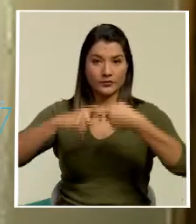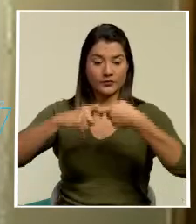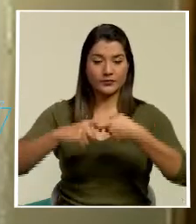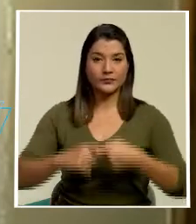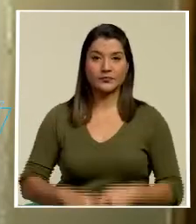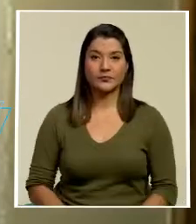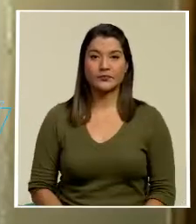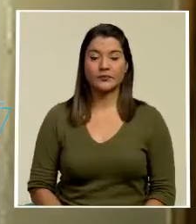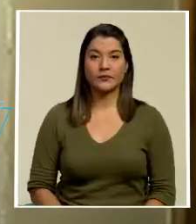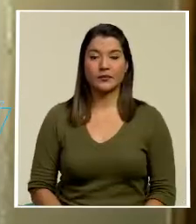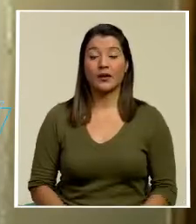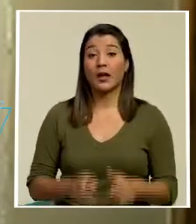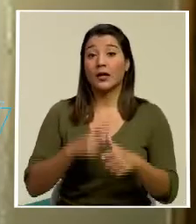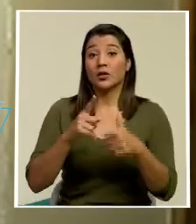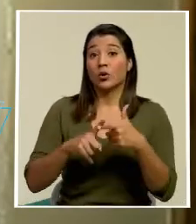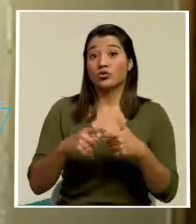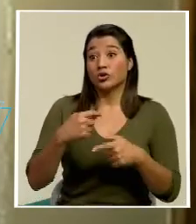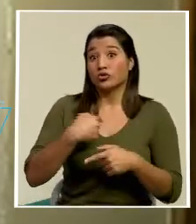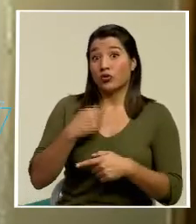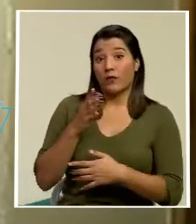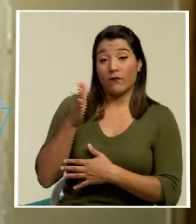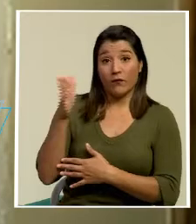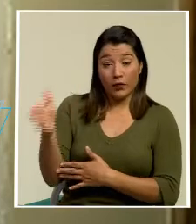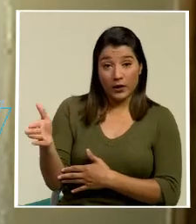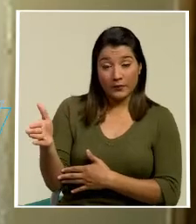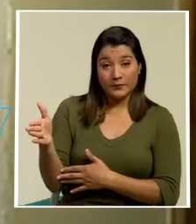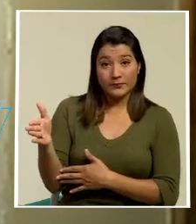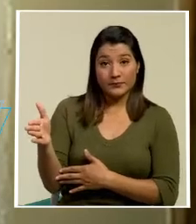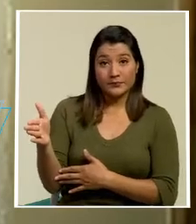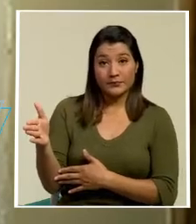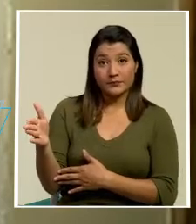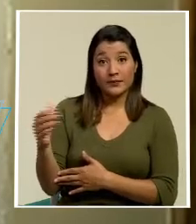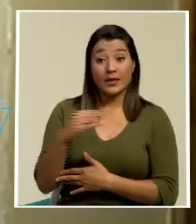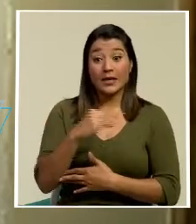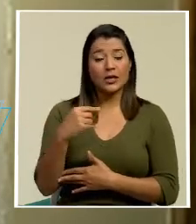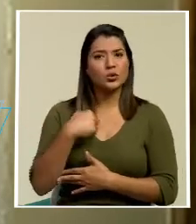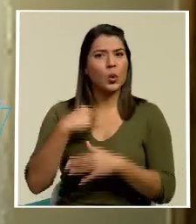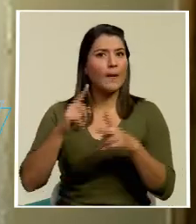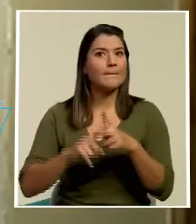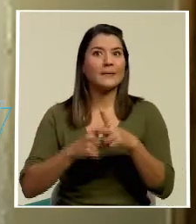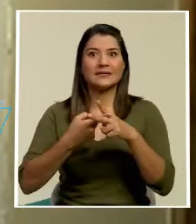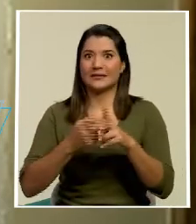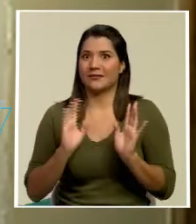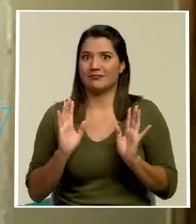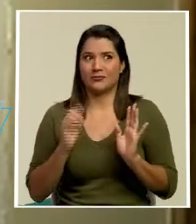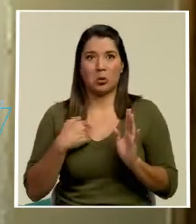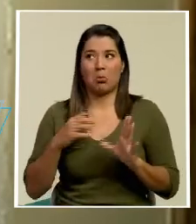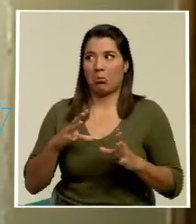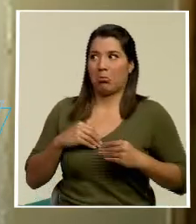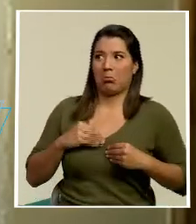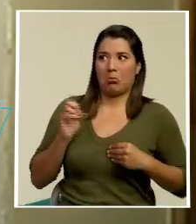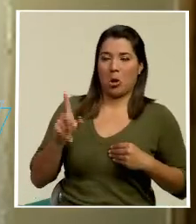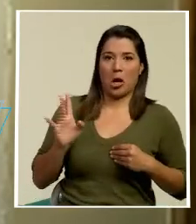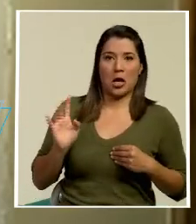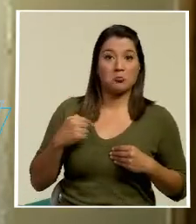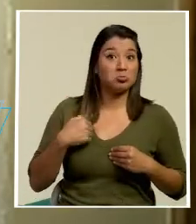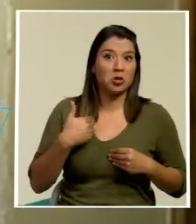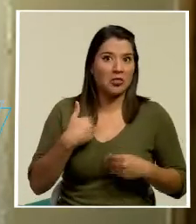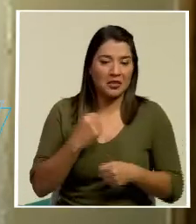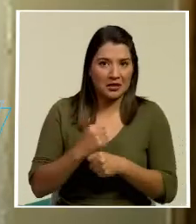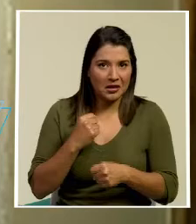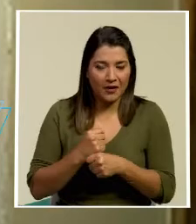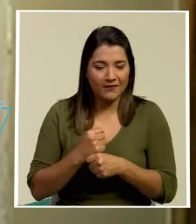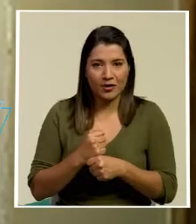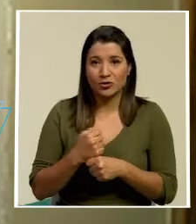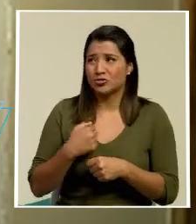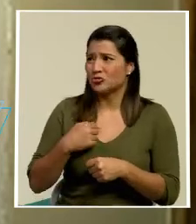retrasar. Y yo fui y empecé, no sabía nada, él no tuvimos tiempo de hablar